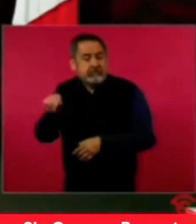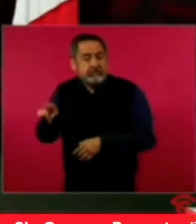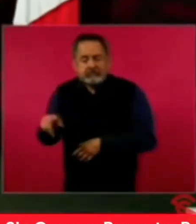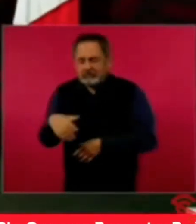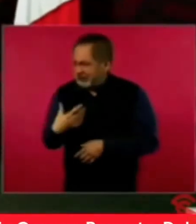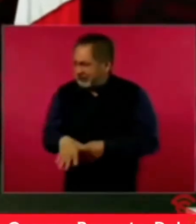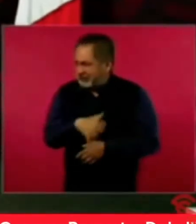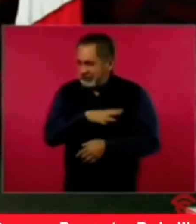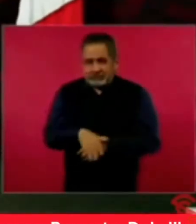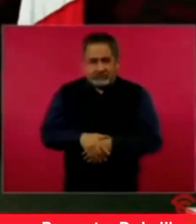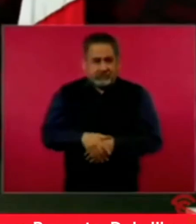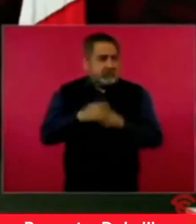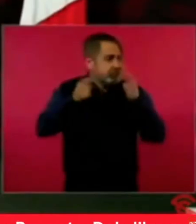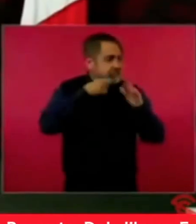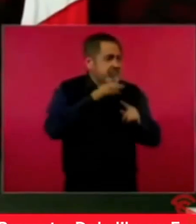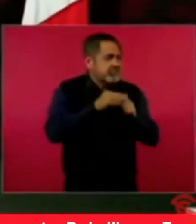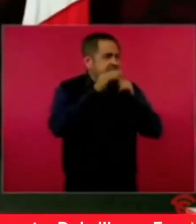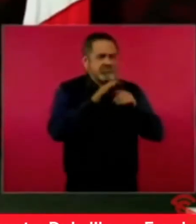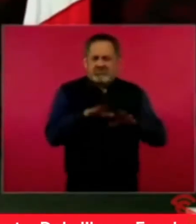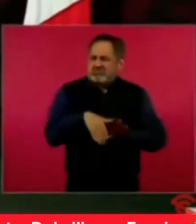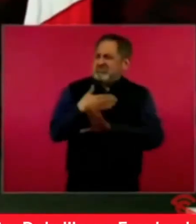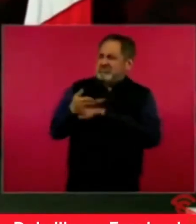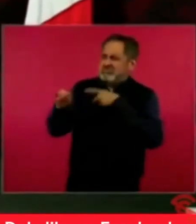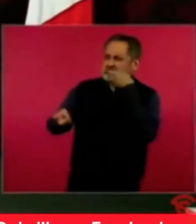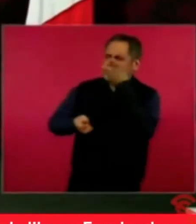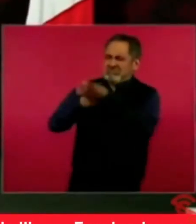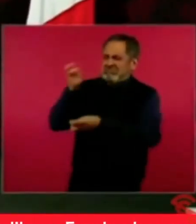Reportajes especiales.